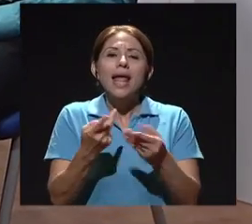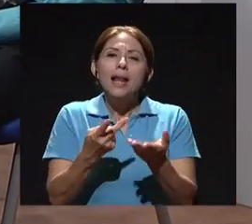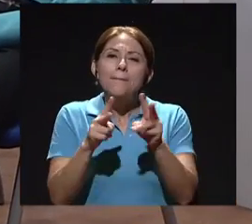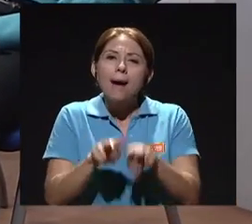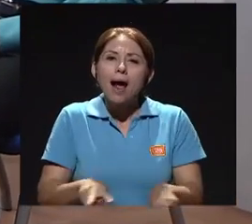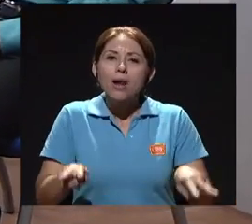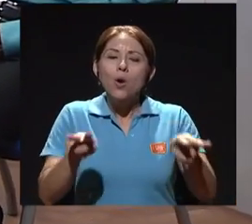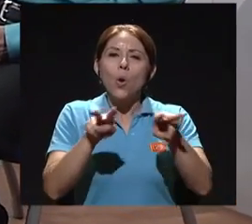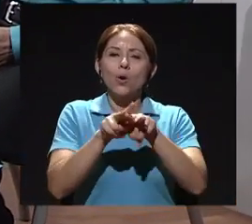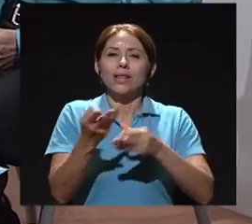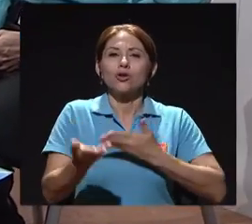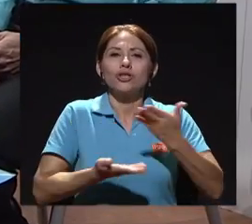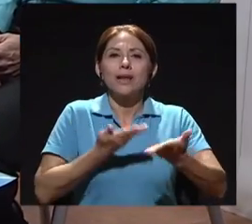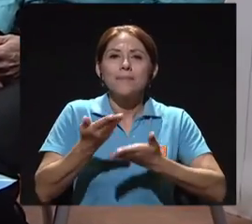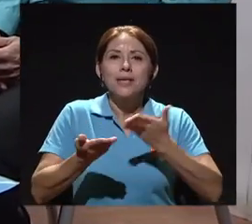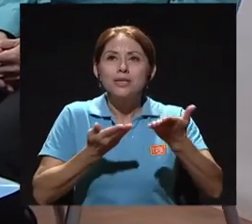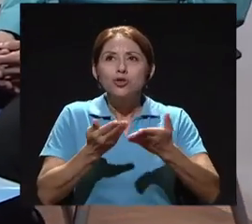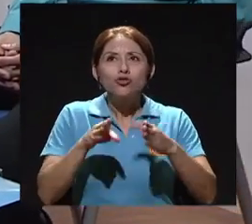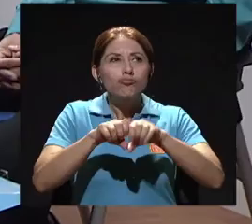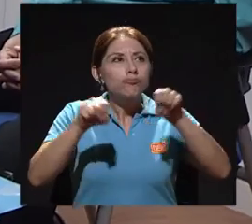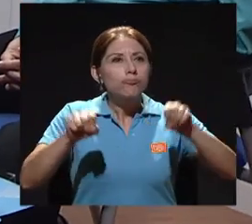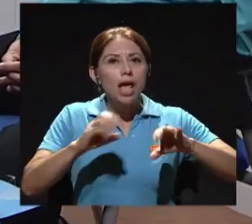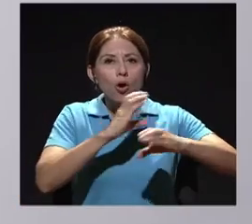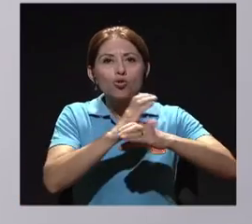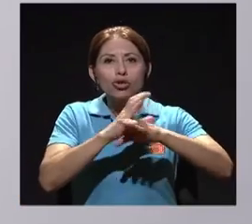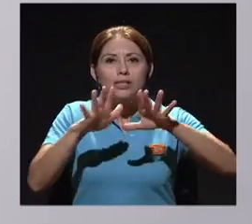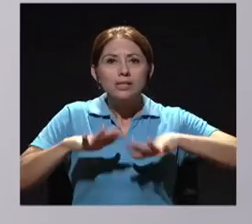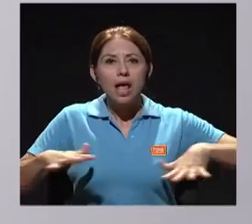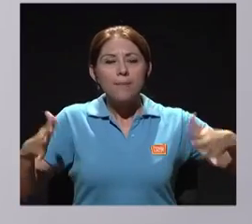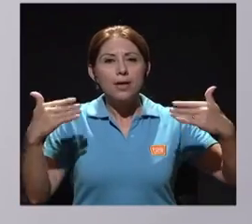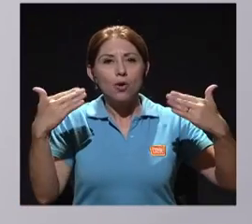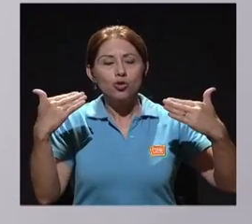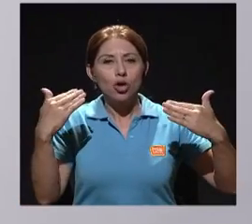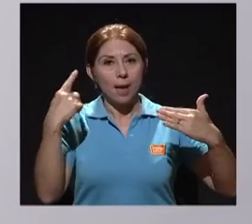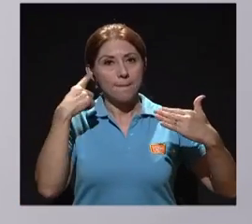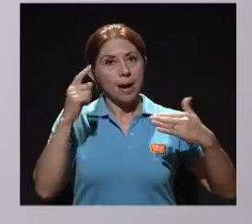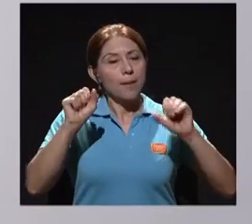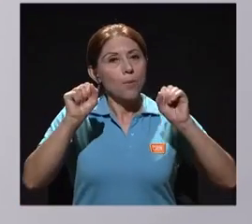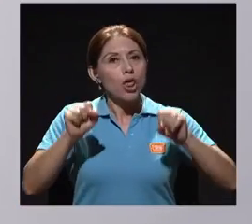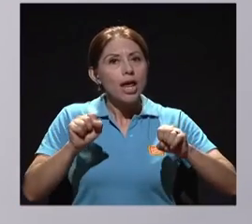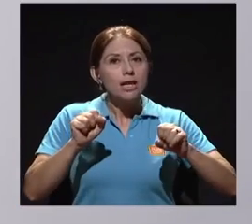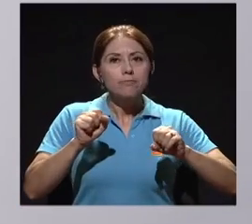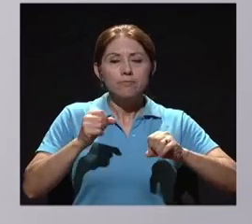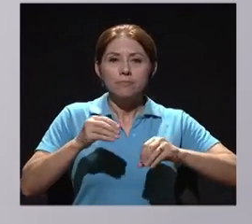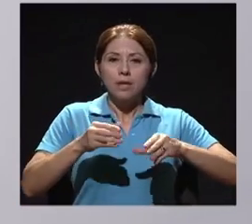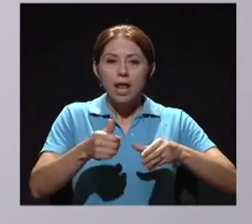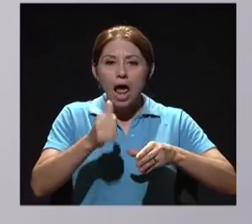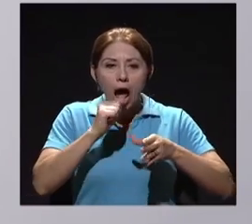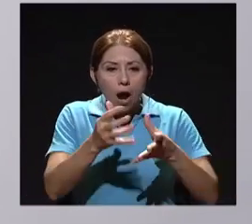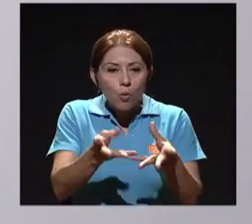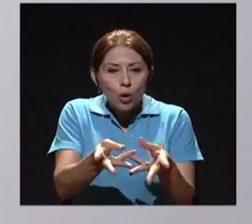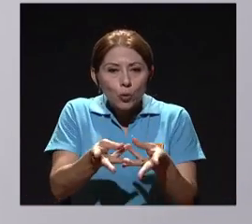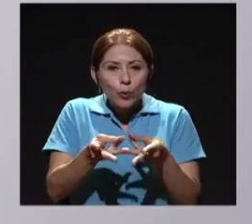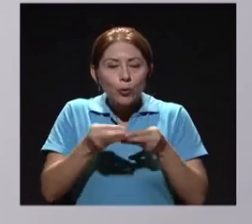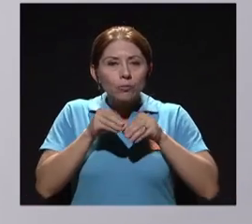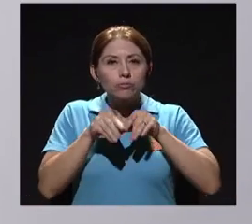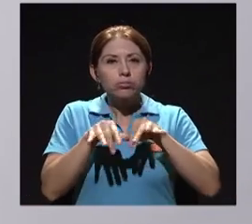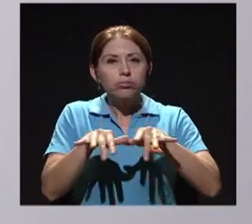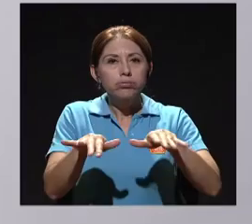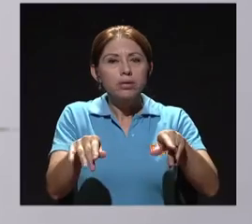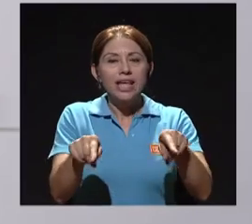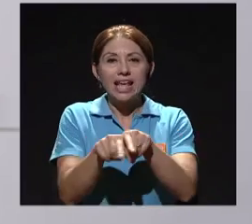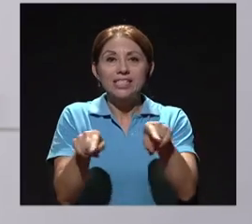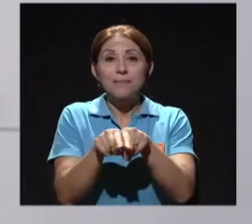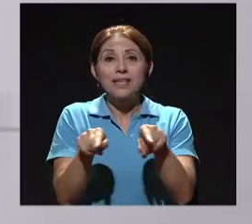ecosistémicos que se requieren para efectos de que el agua se pueda proveer y asimismo el costo ambiental